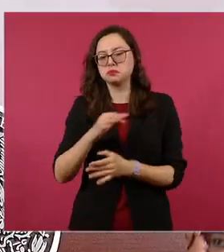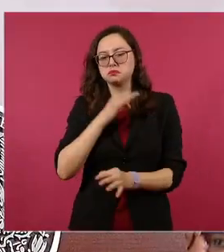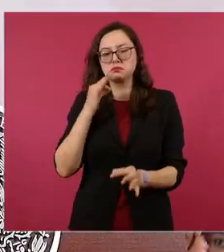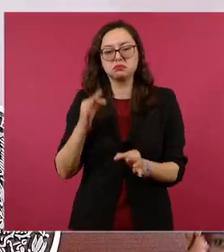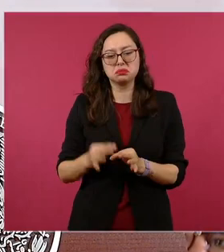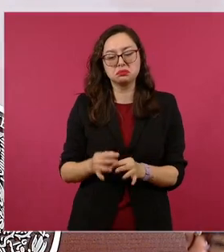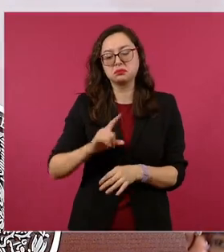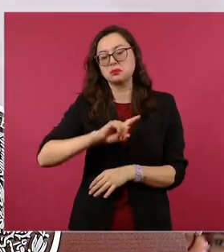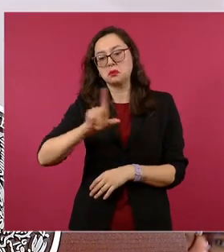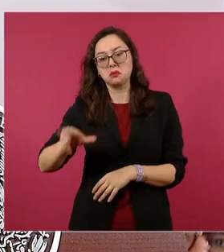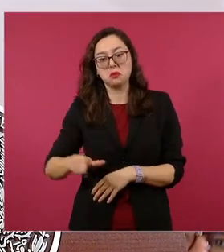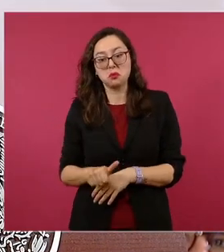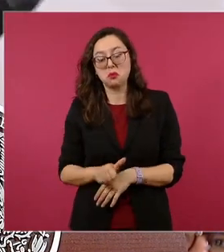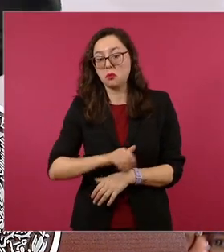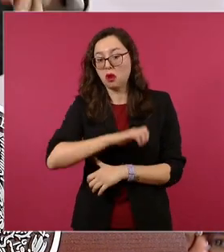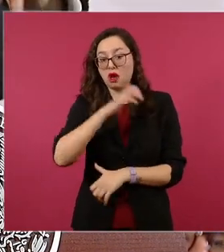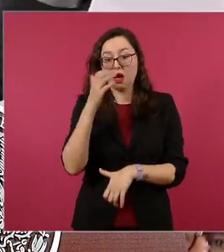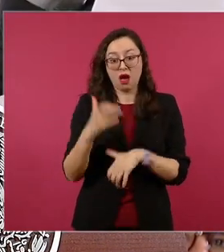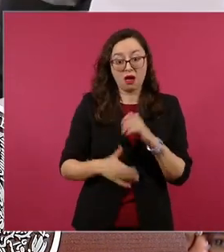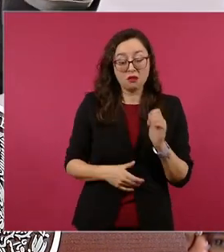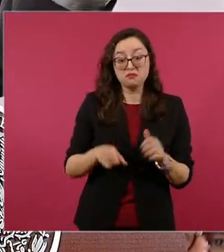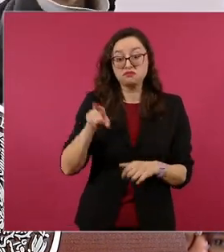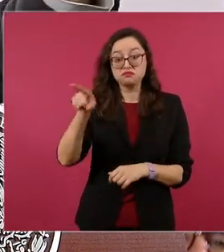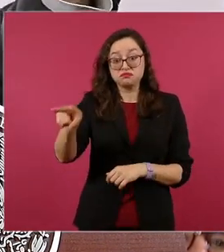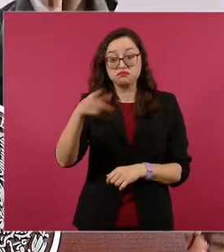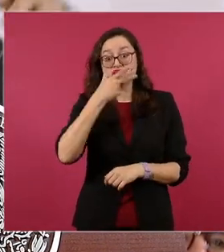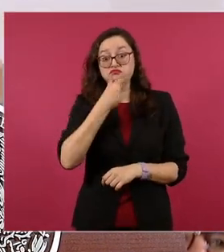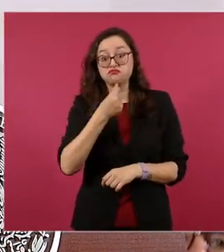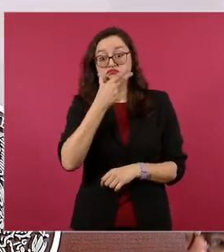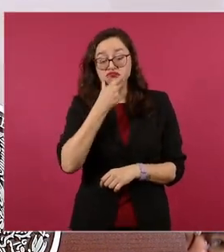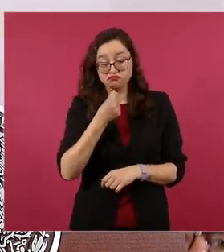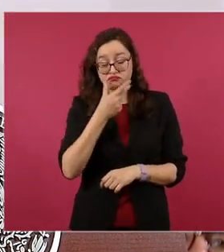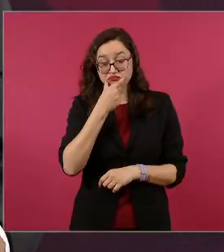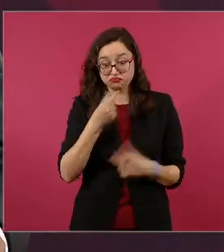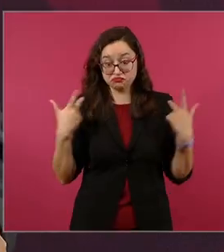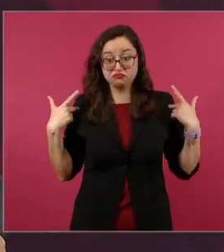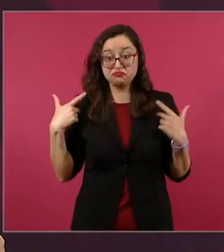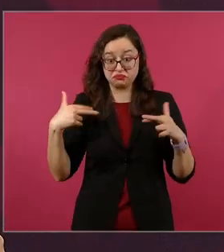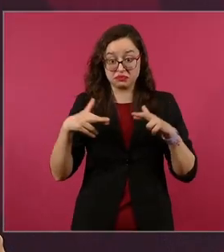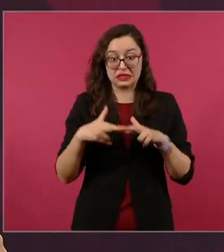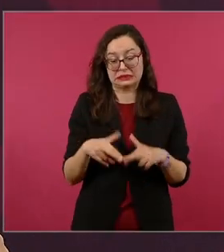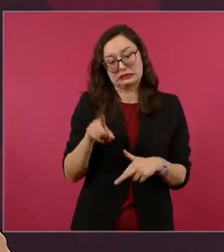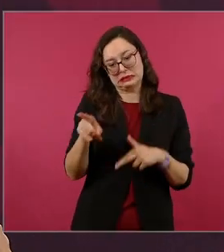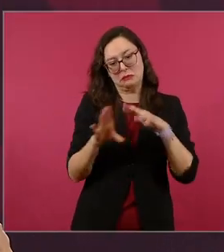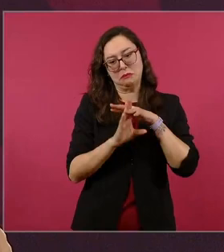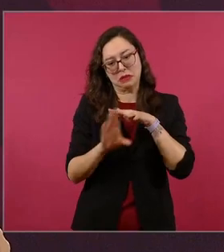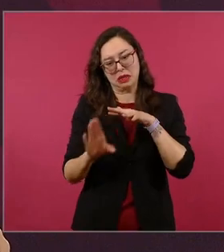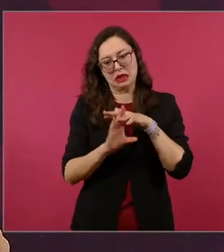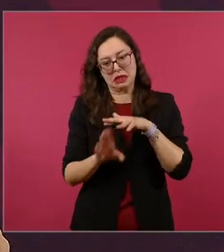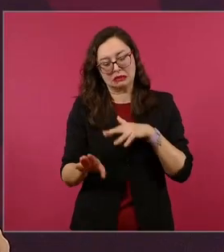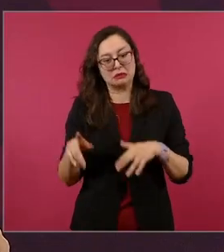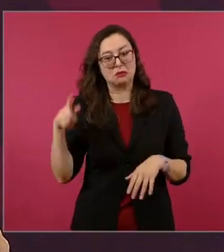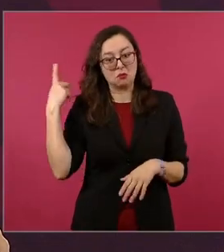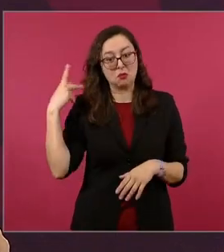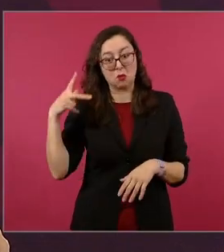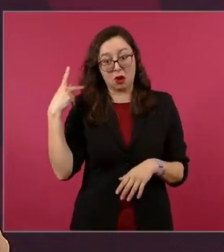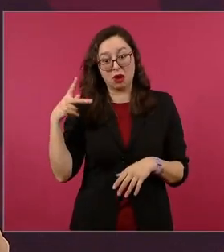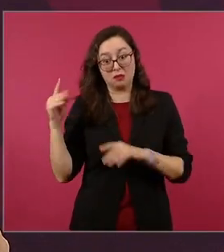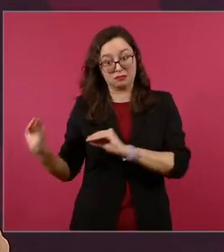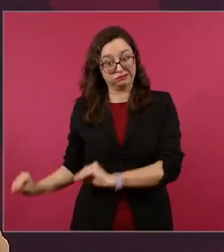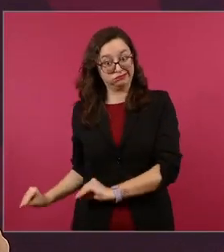buscó en la multitud un maestro migrante de Puebla que